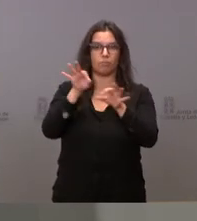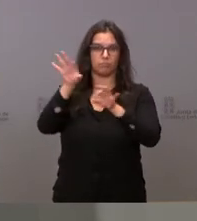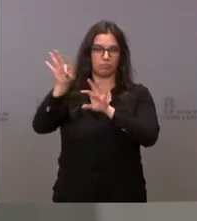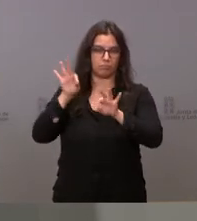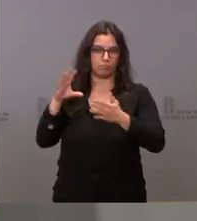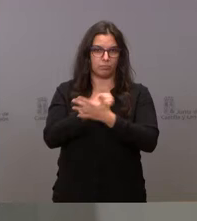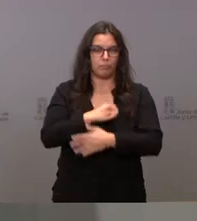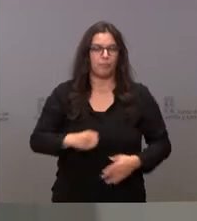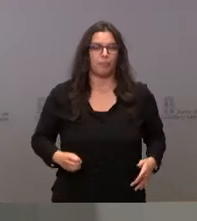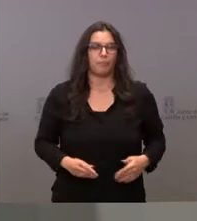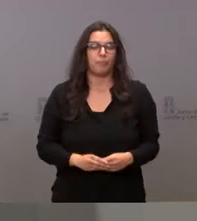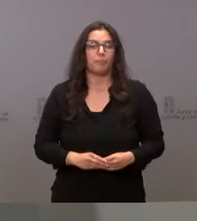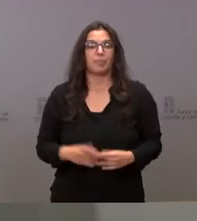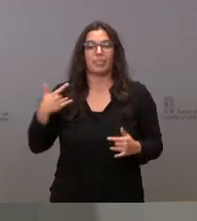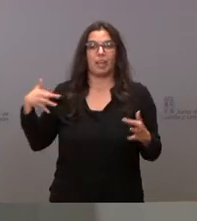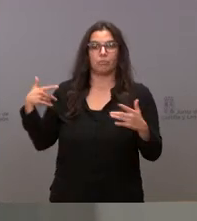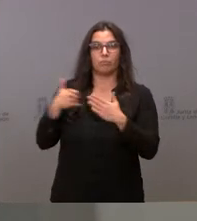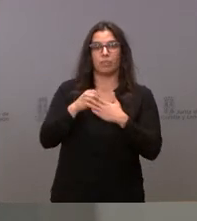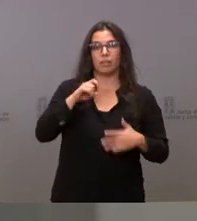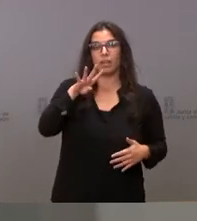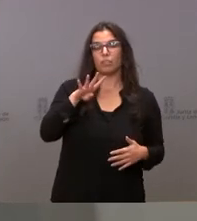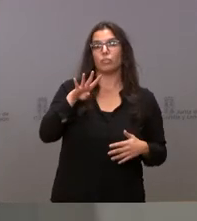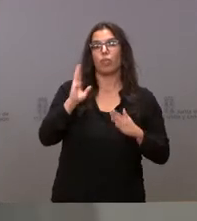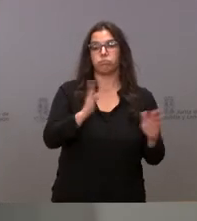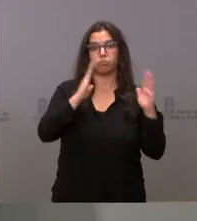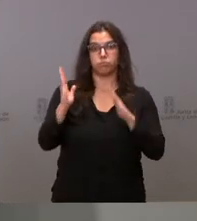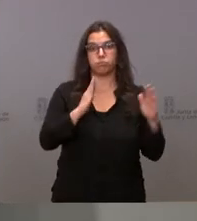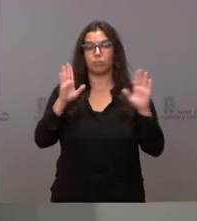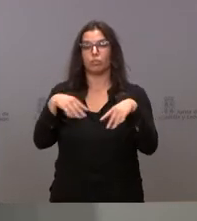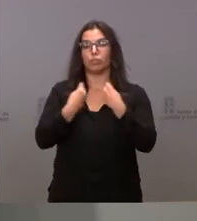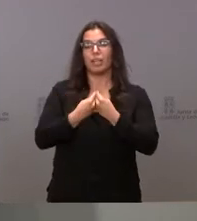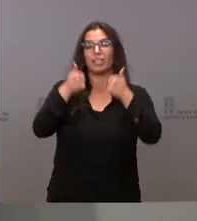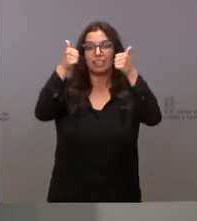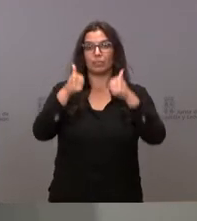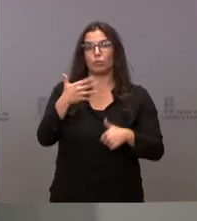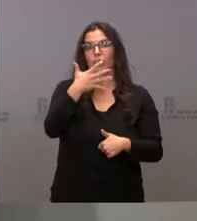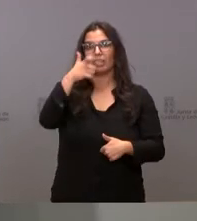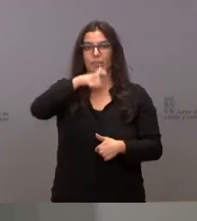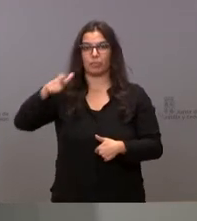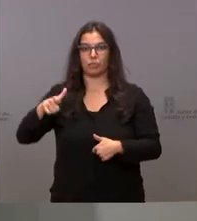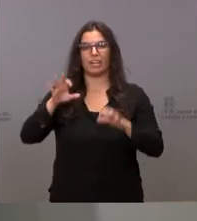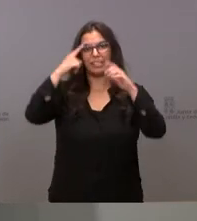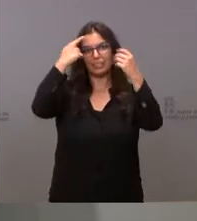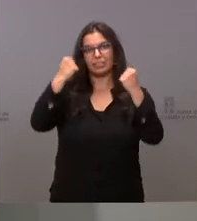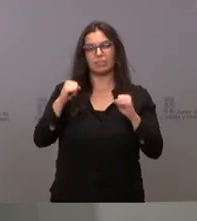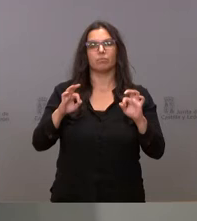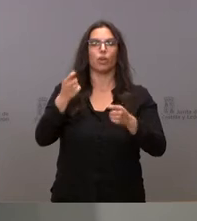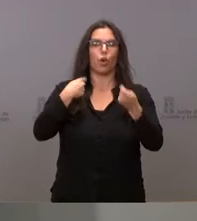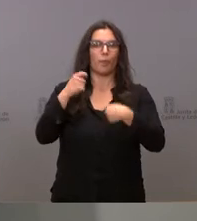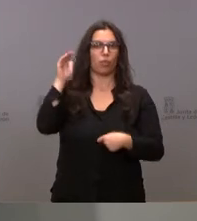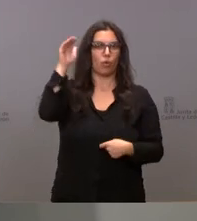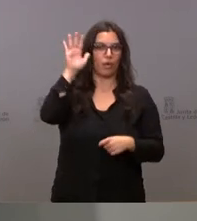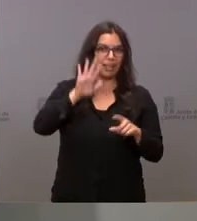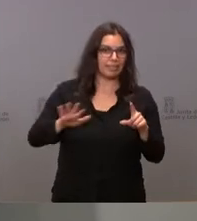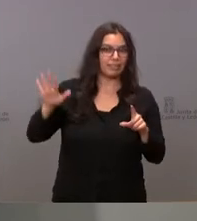ya en las 14 ediciones más de 500 titulados especializados en comercio exterior, con el objetivo de promover